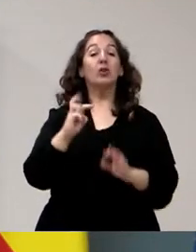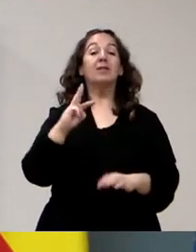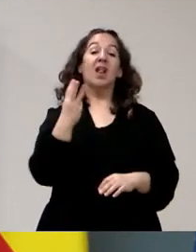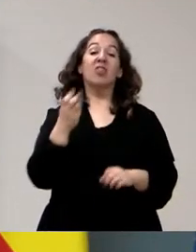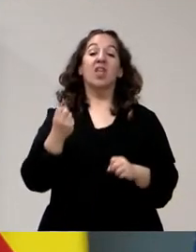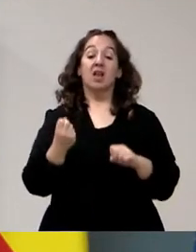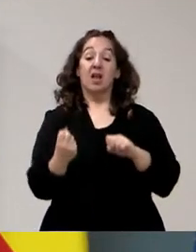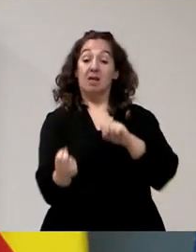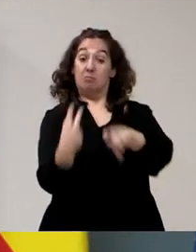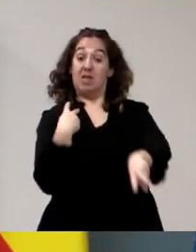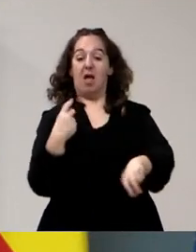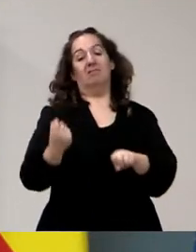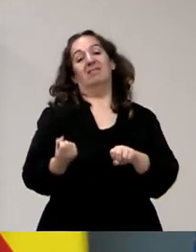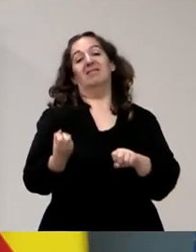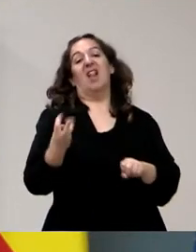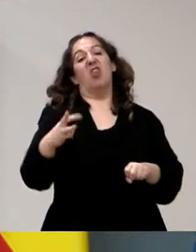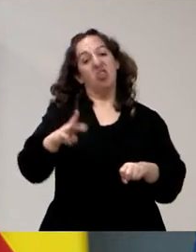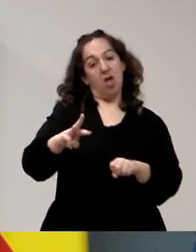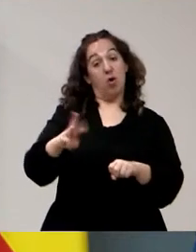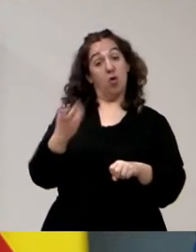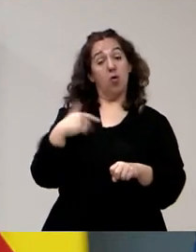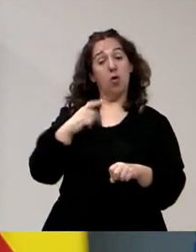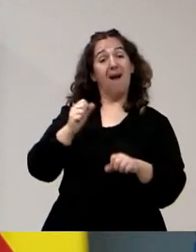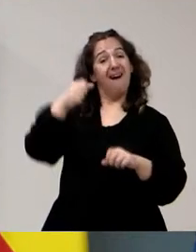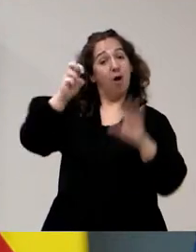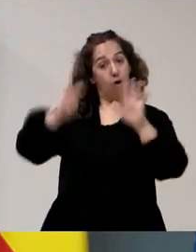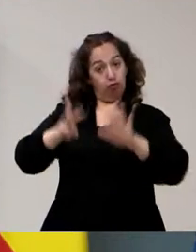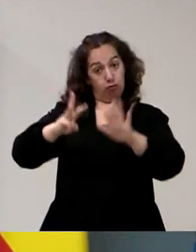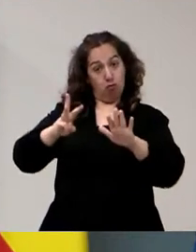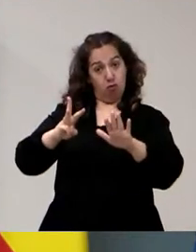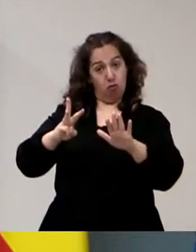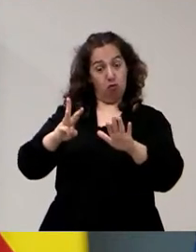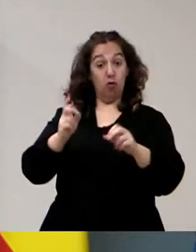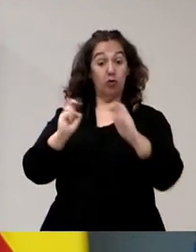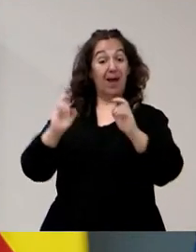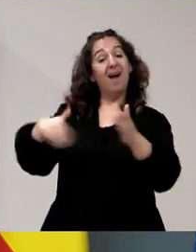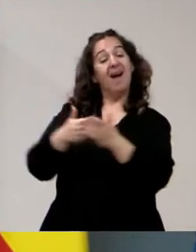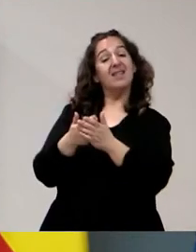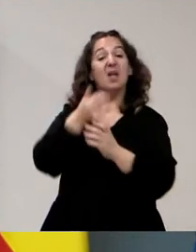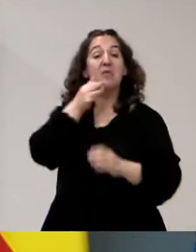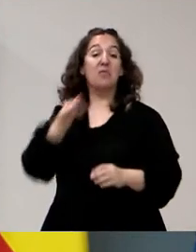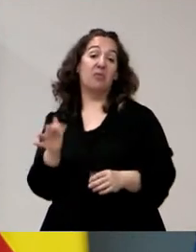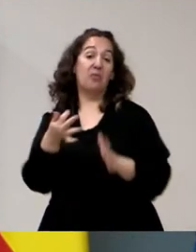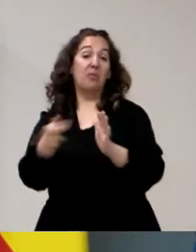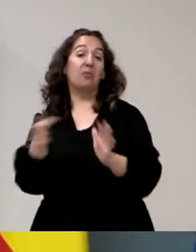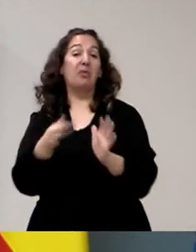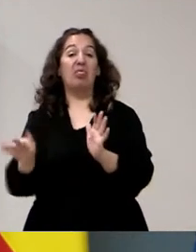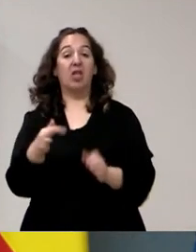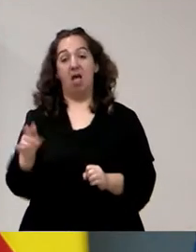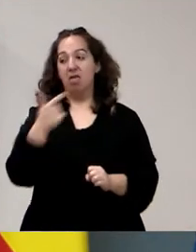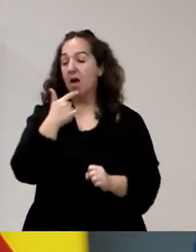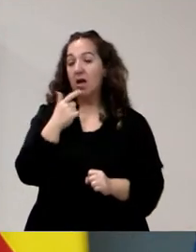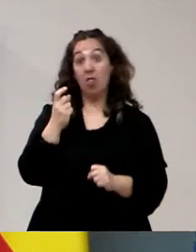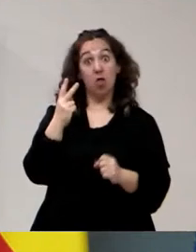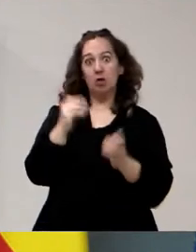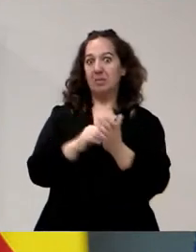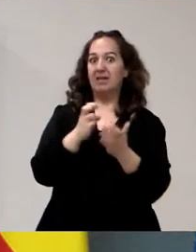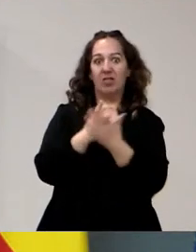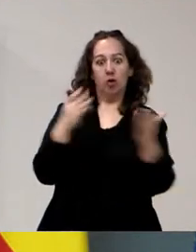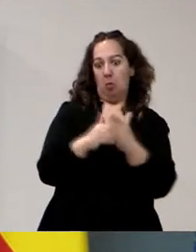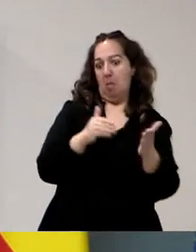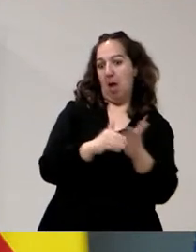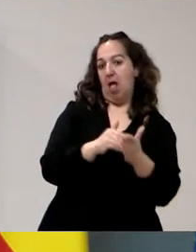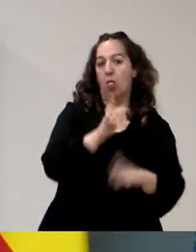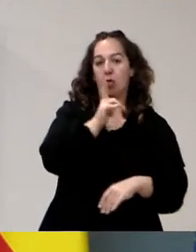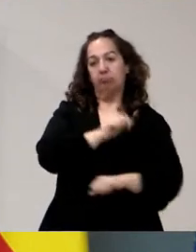a8 entre el aredo y el límite a Vizcaya que lleva bloqueado desde el año 2018 y que está en situación de